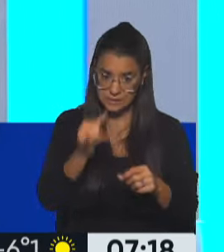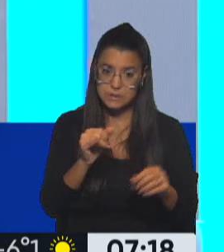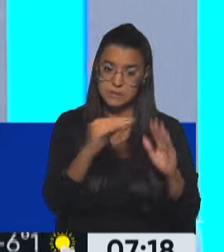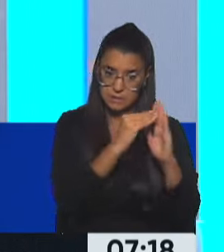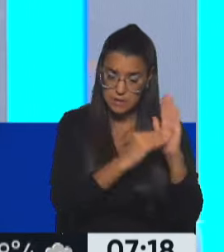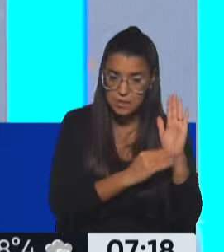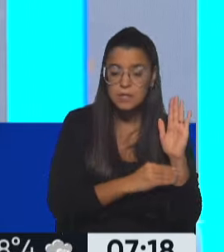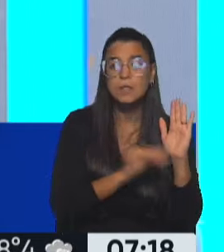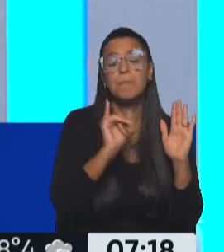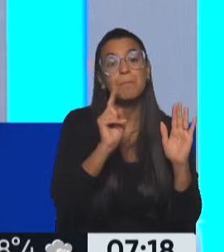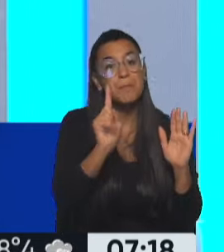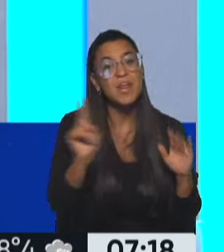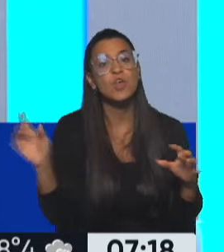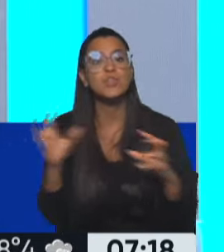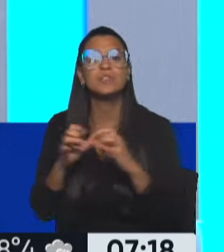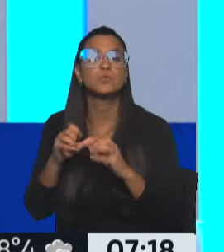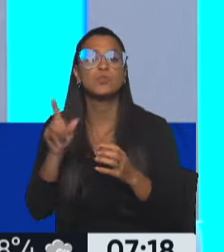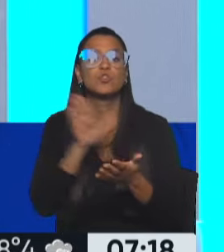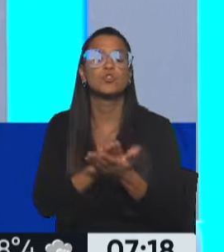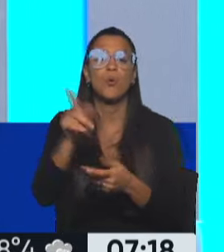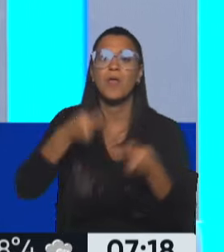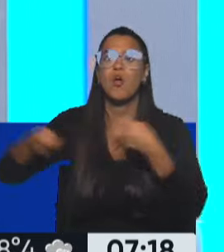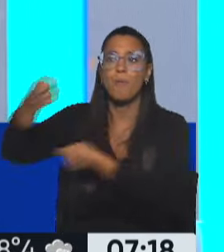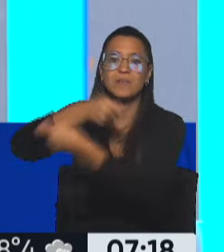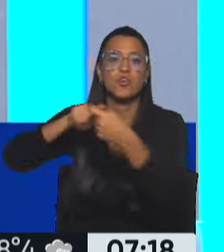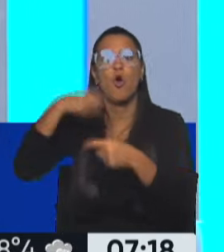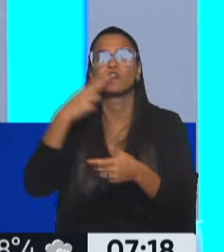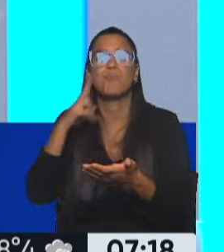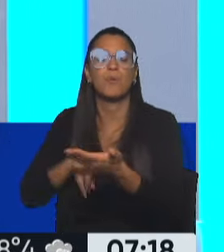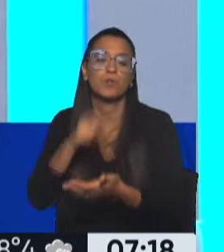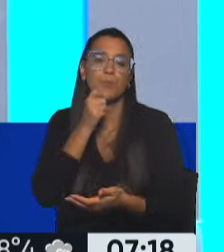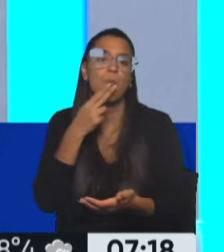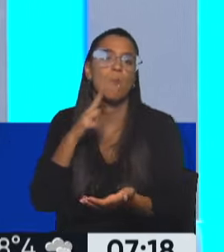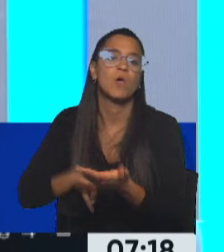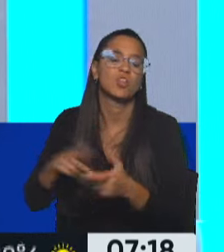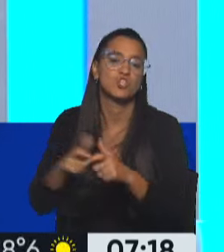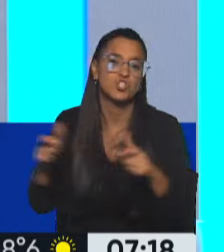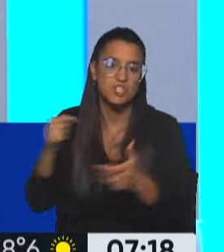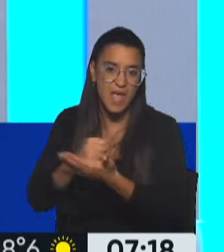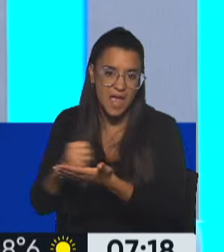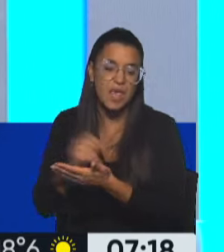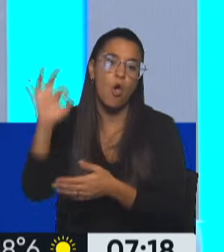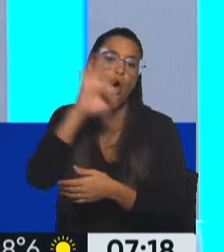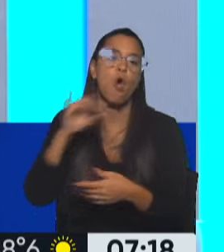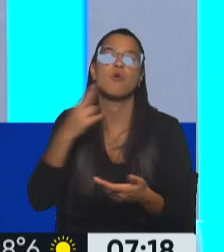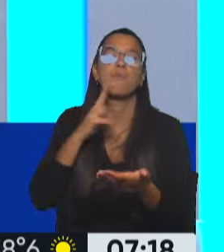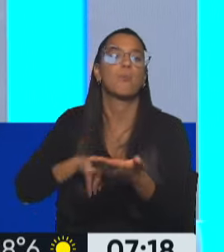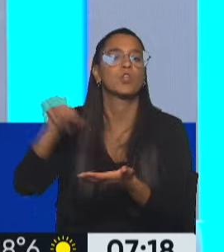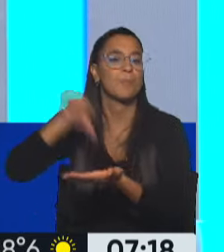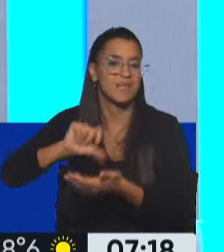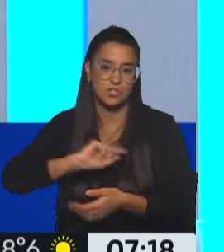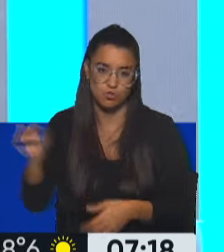de ninguna manera va a entrar en la discusión la posibilidad de coparticipe al cheque o el impuesto país ahí están las